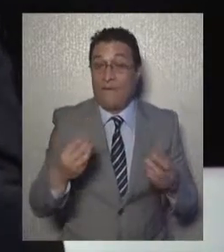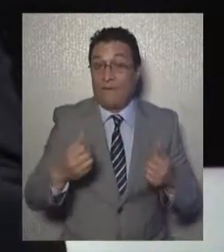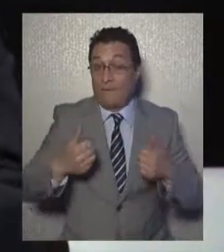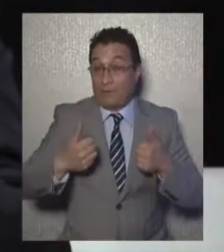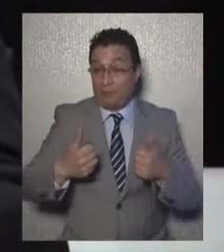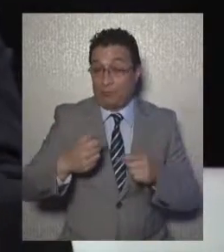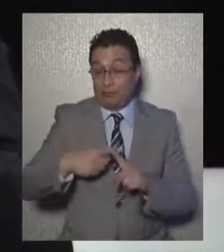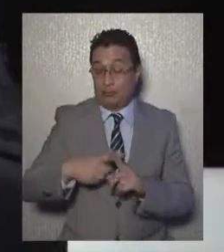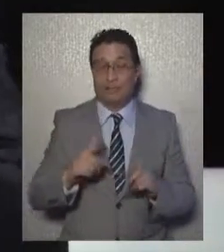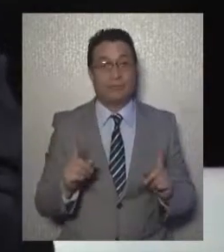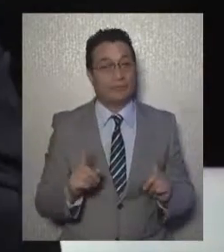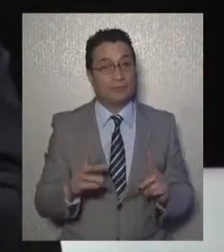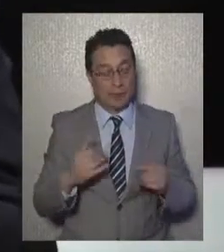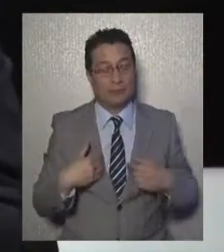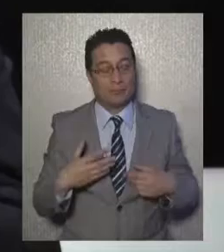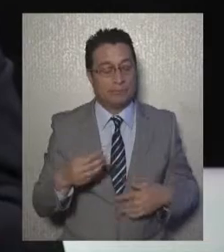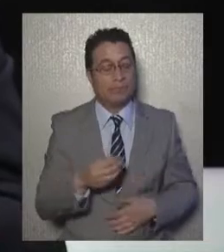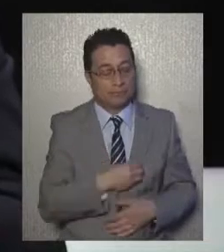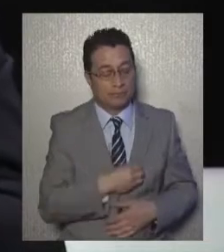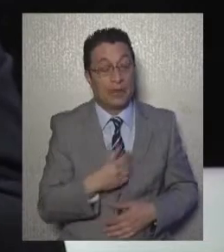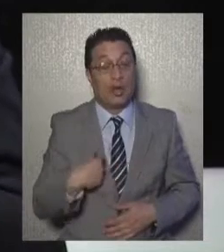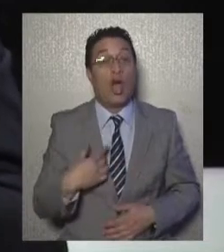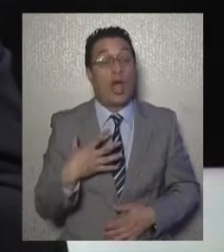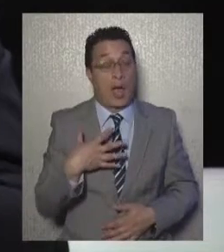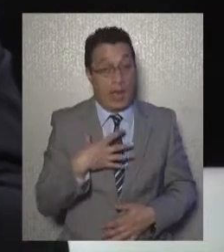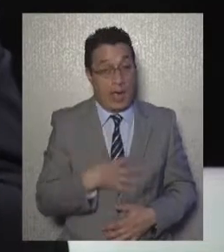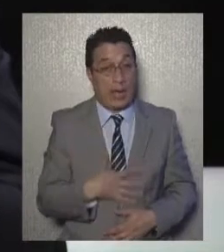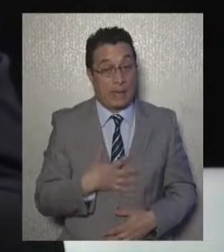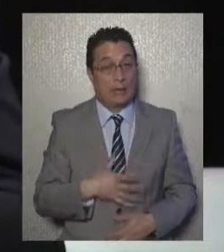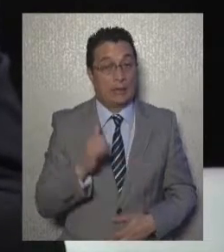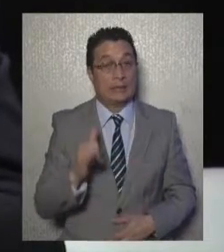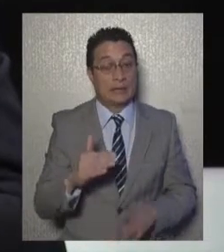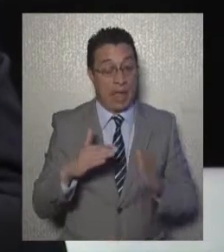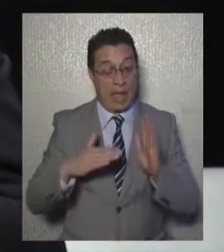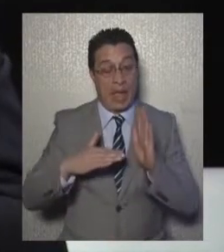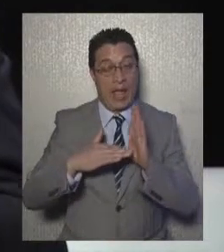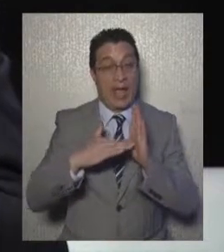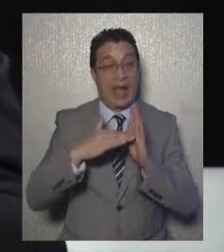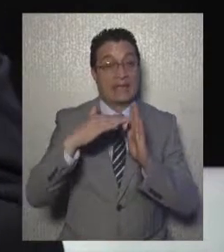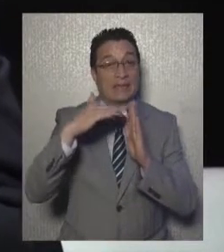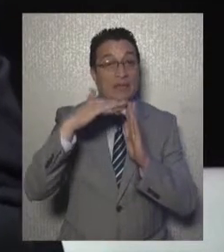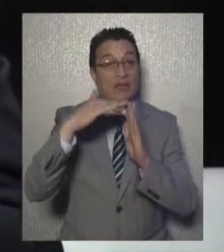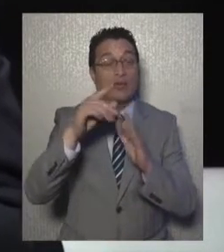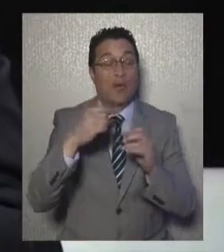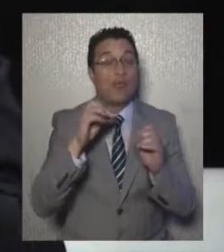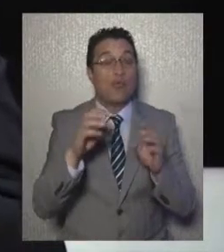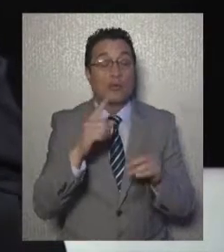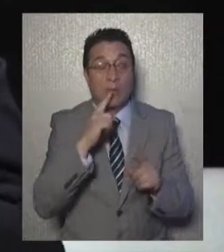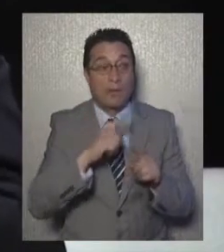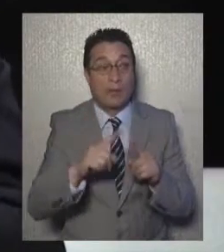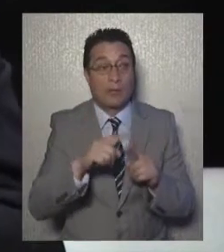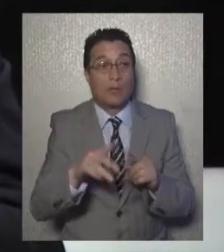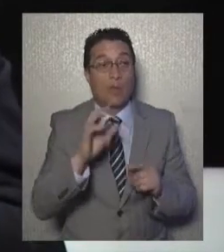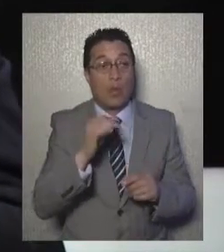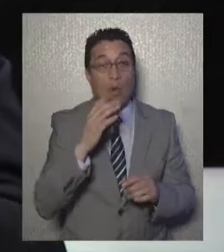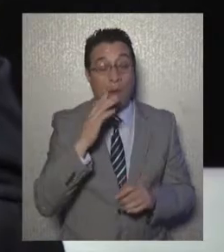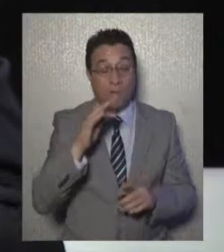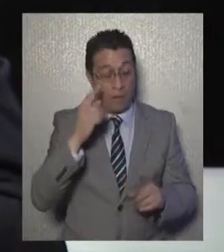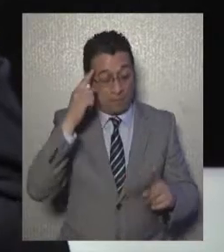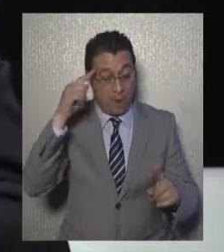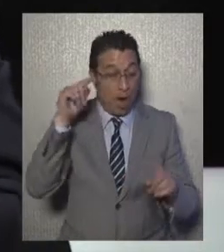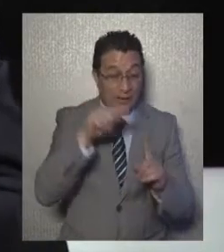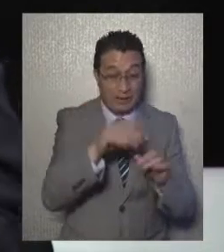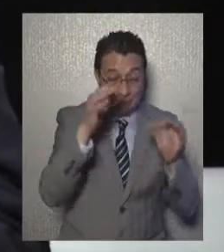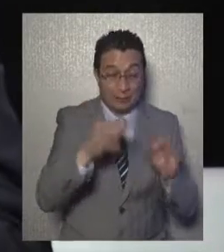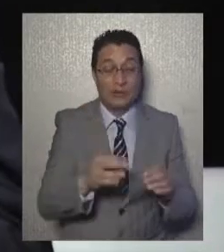y tiende a decepcionar, nosotros quisiéramos. El crecimiento, yo lo he dicho muchas veces, no es un fin en sí mismo. El crecimiento